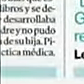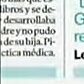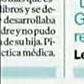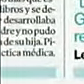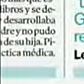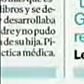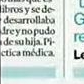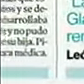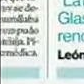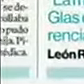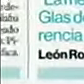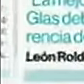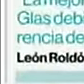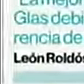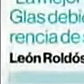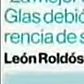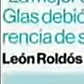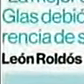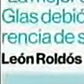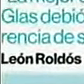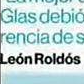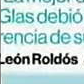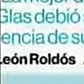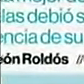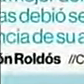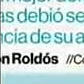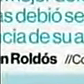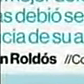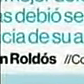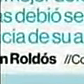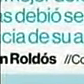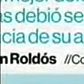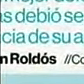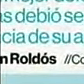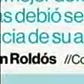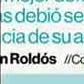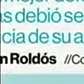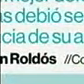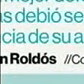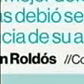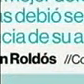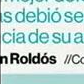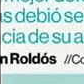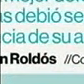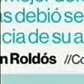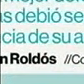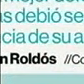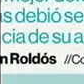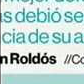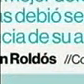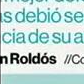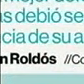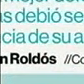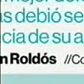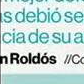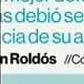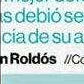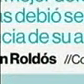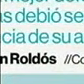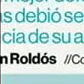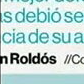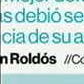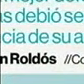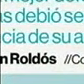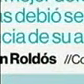firma petrolera Schulenberger informó que desde su corporativo en Houston que reducirá sus operaciones en los países con retrasos de pagos,